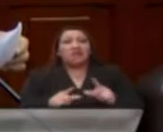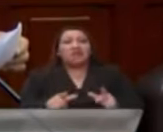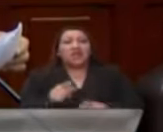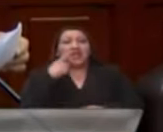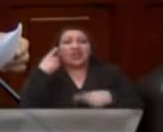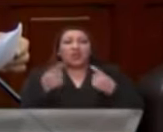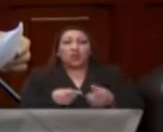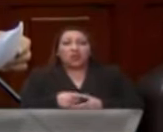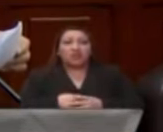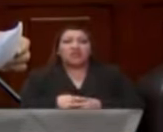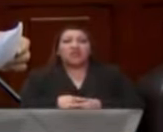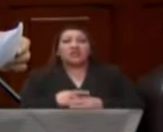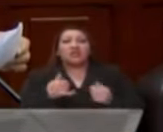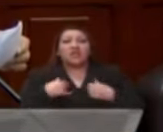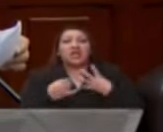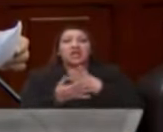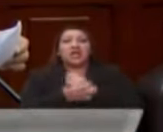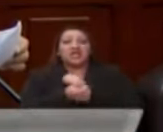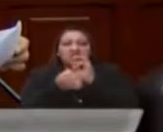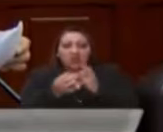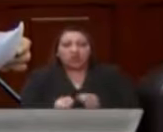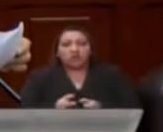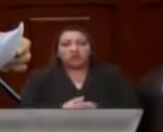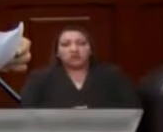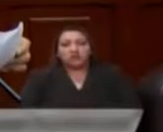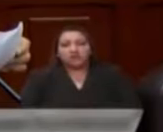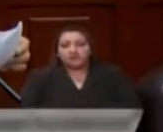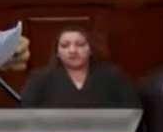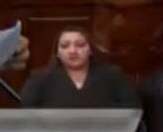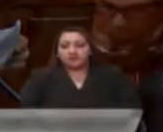a delincuentes y tener cárceles seguras y eficaces.